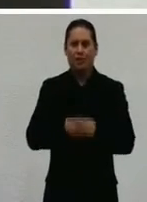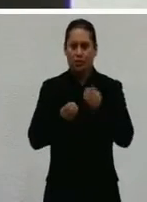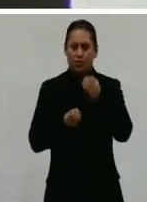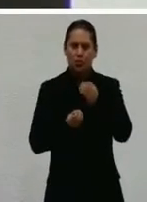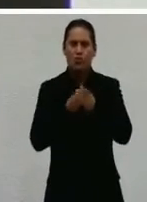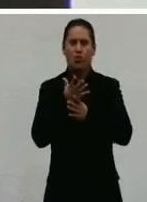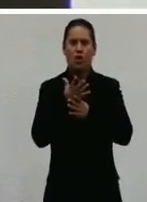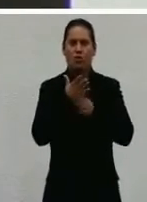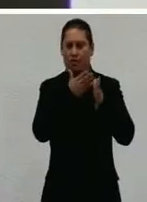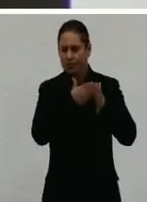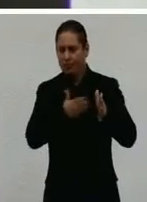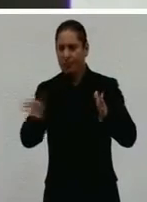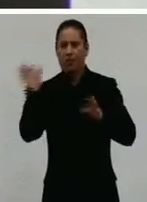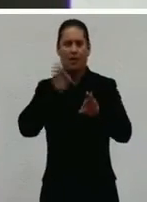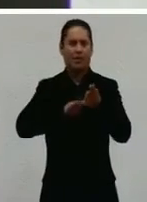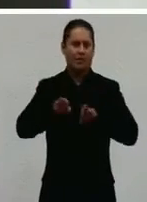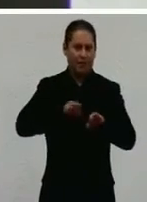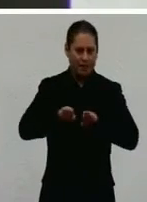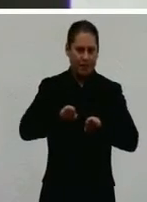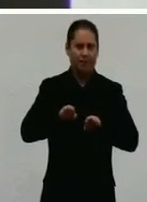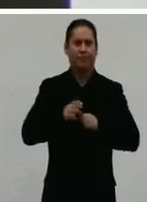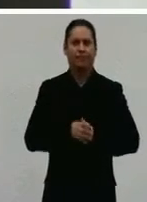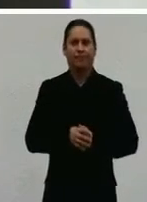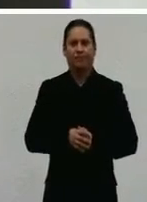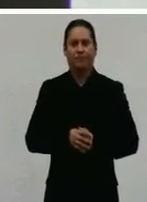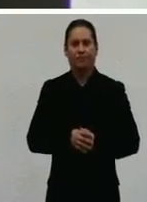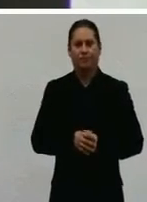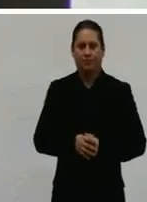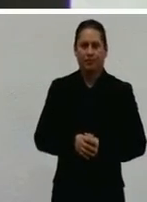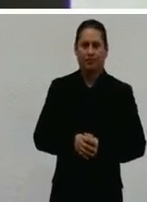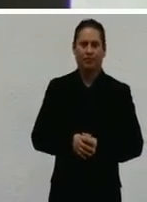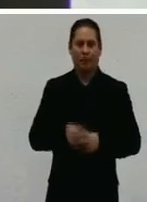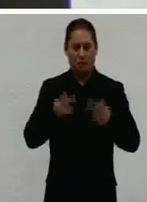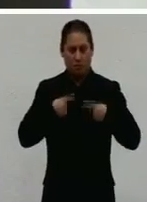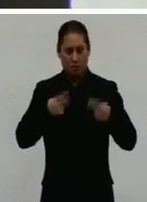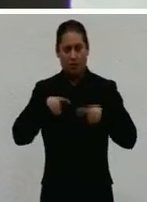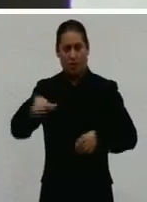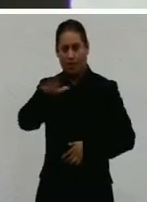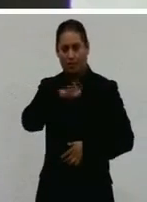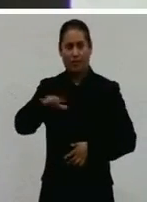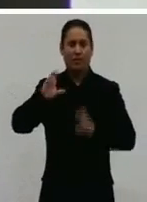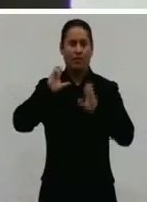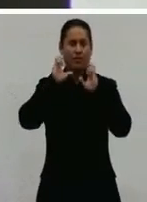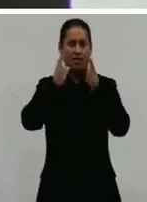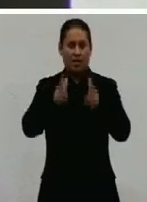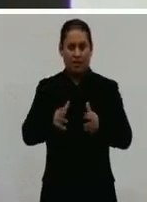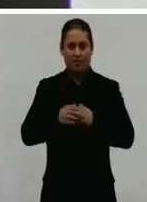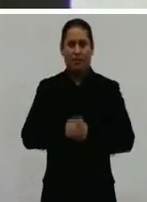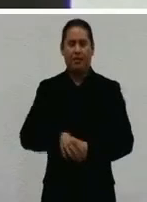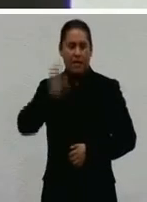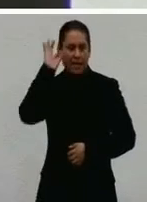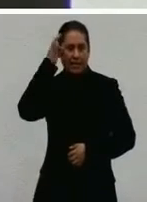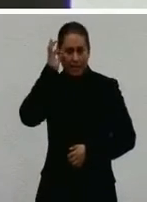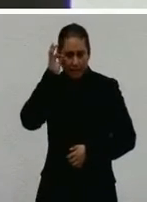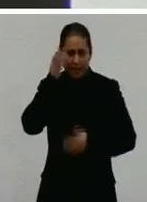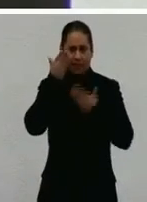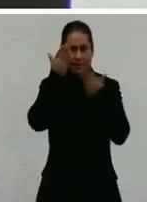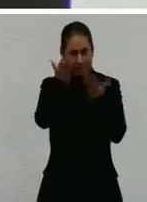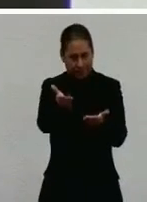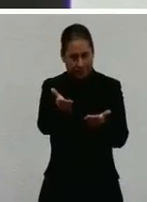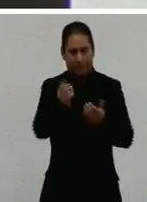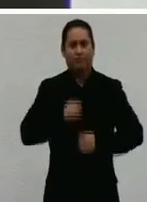nueva jornada de trabajo conjunto pueblo de chiapas estamos para servirte